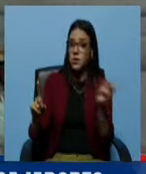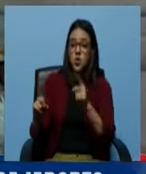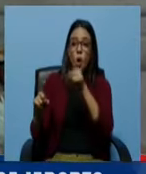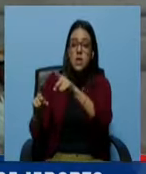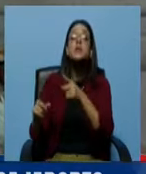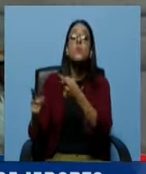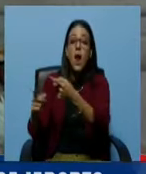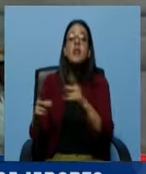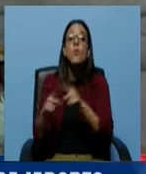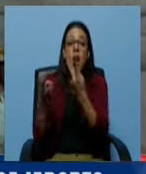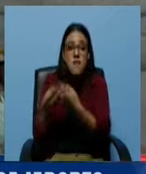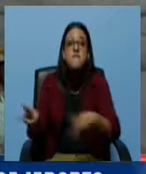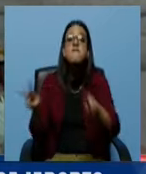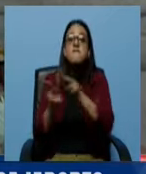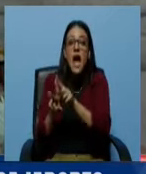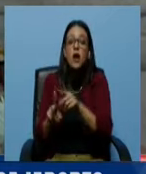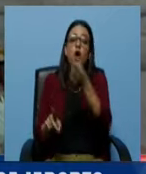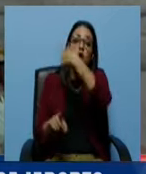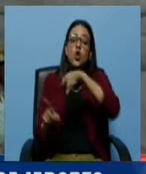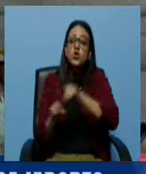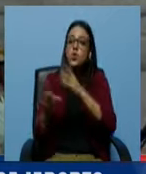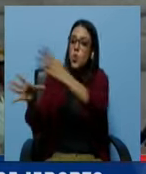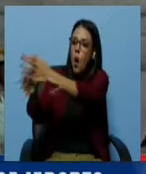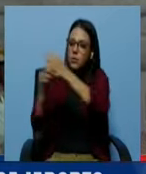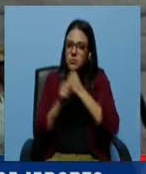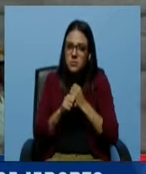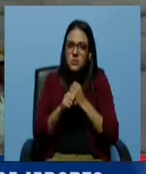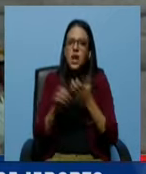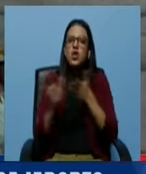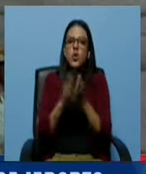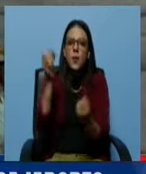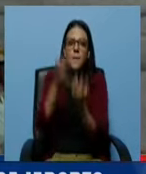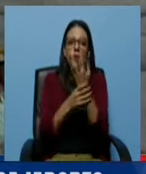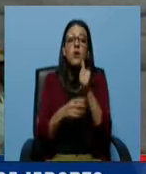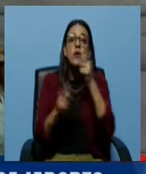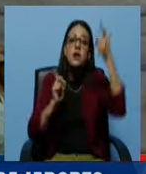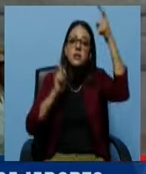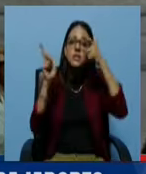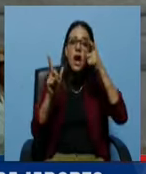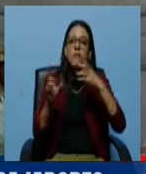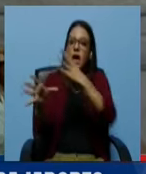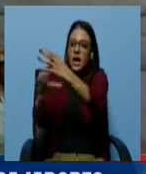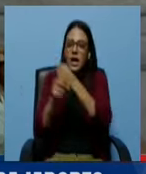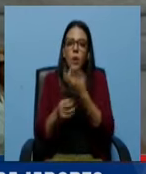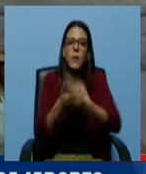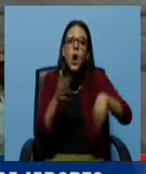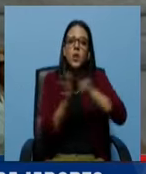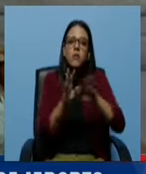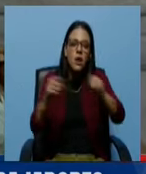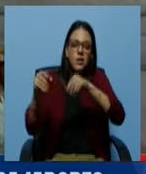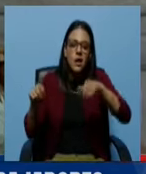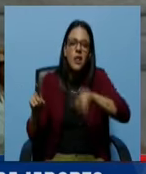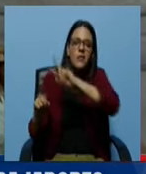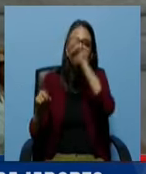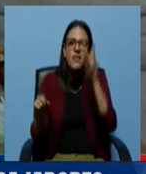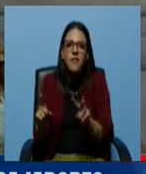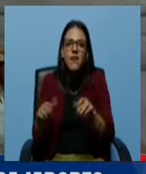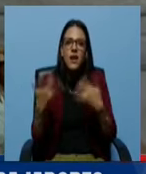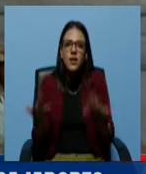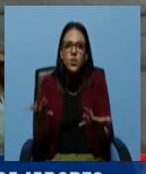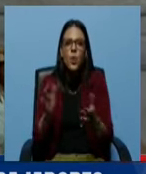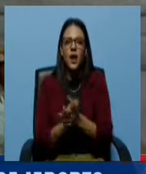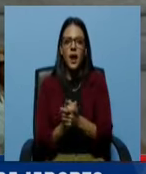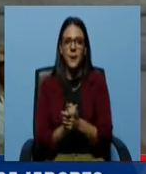tierras recuperadas para la producción por el comandante Chávez, la Vergareña, llamada